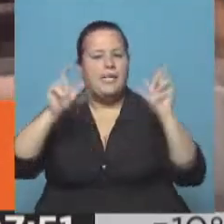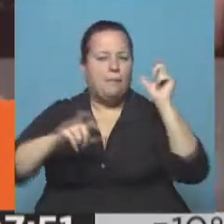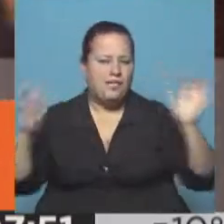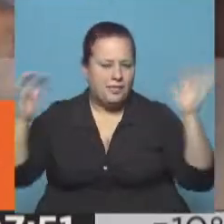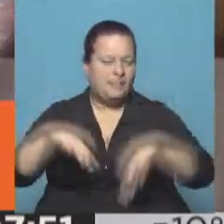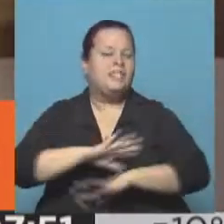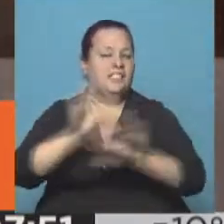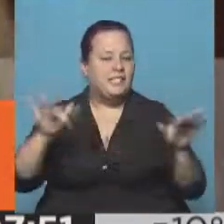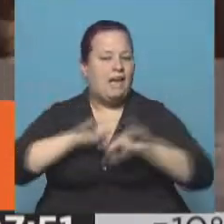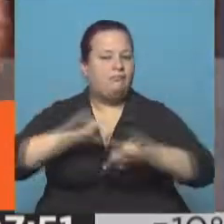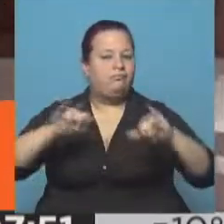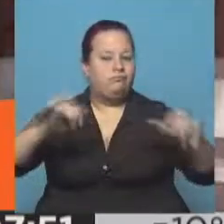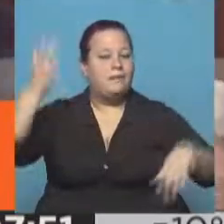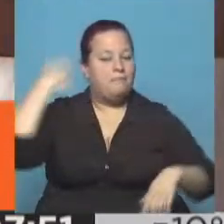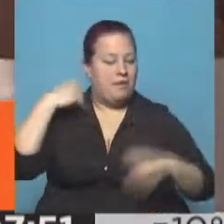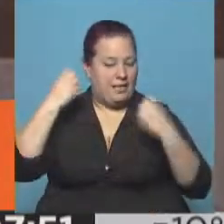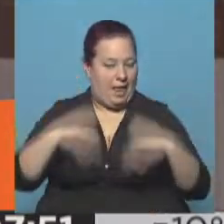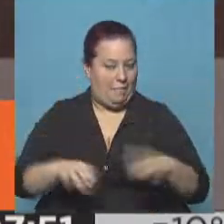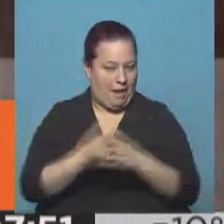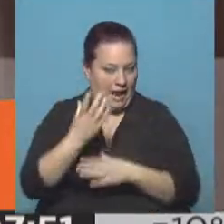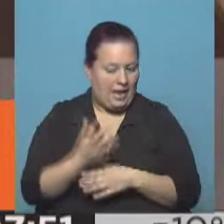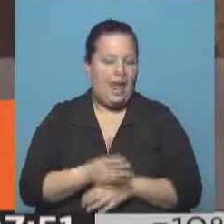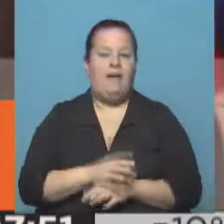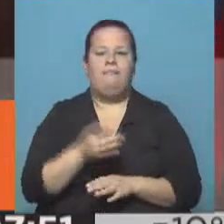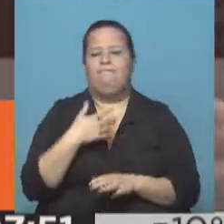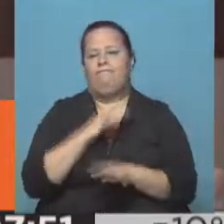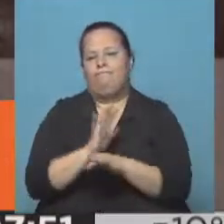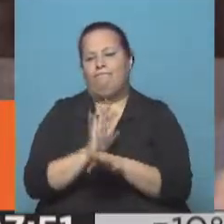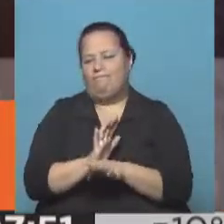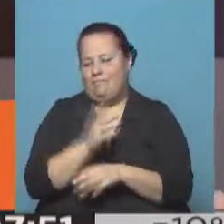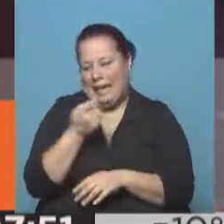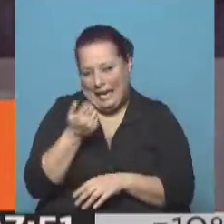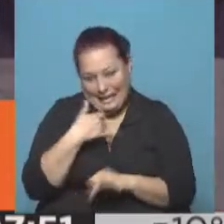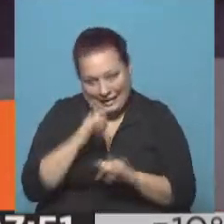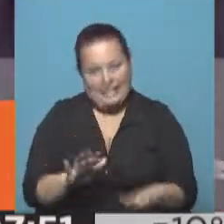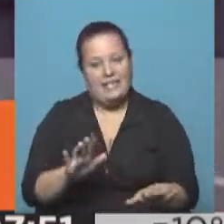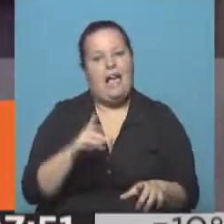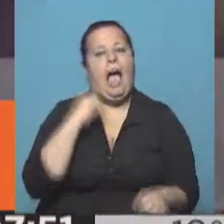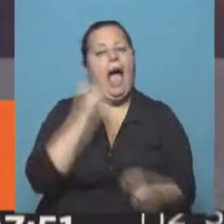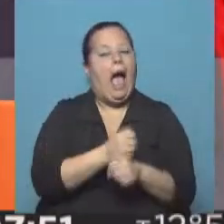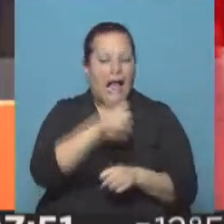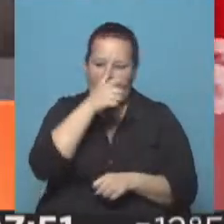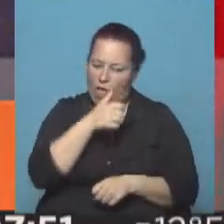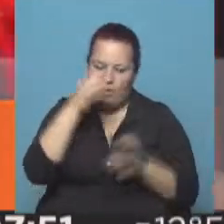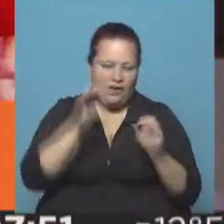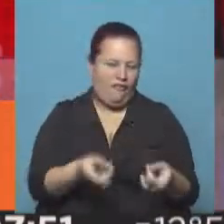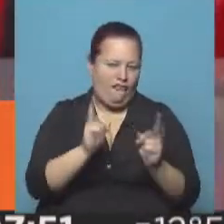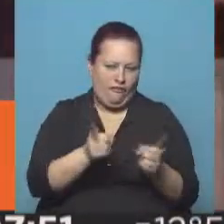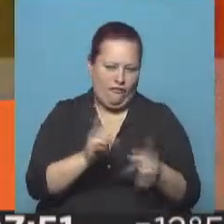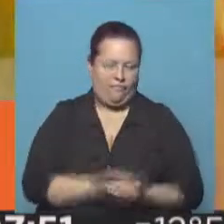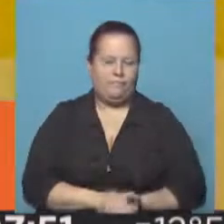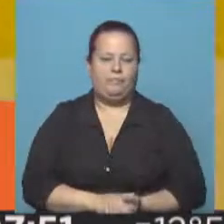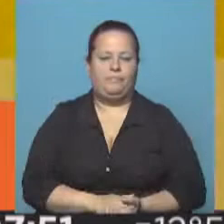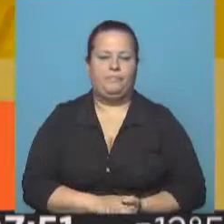que ya han sido convocadas desde las primeras horas de la mañana y casi te diría casi les diría hasta el día domingo en forma